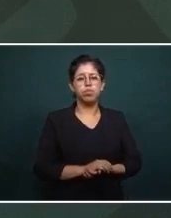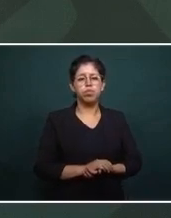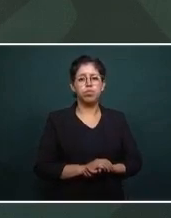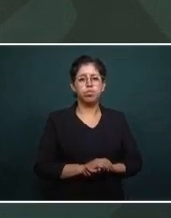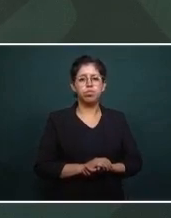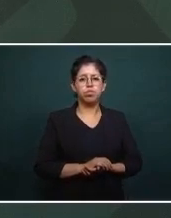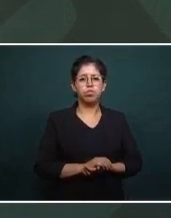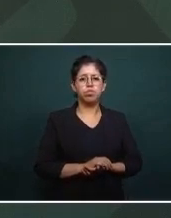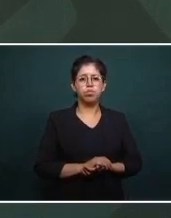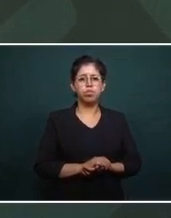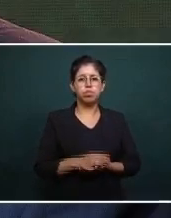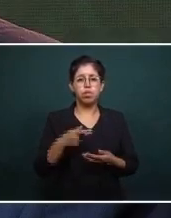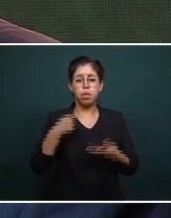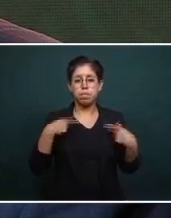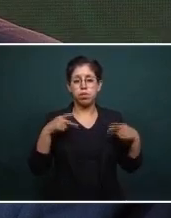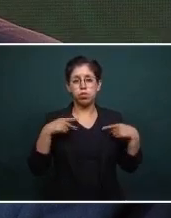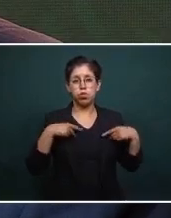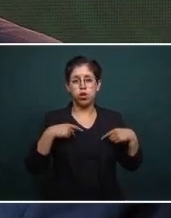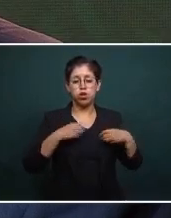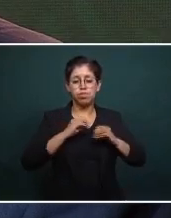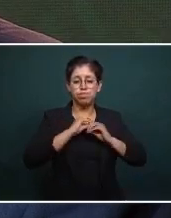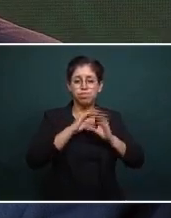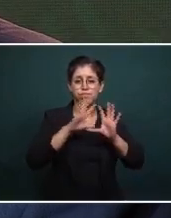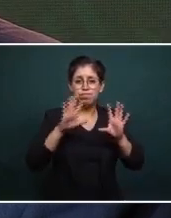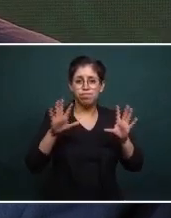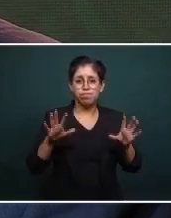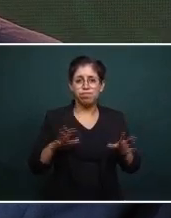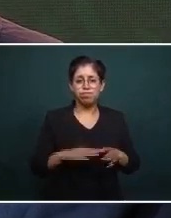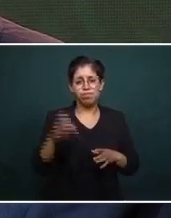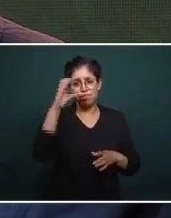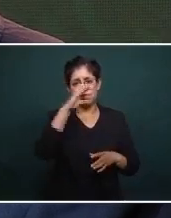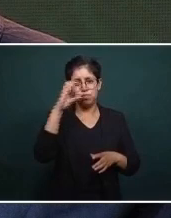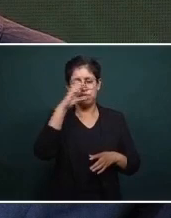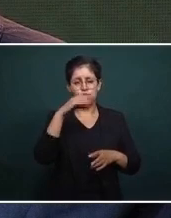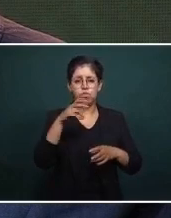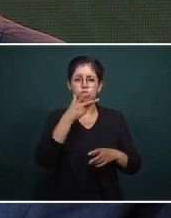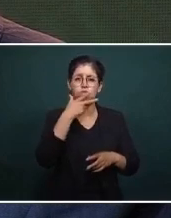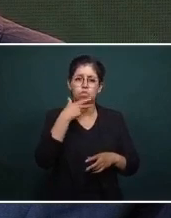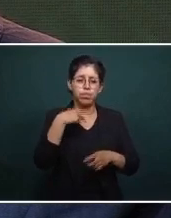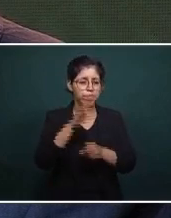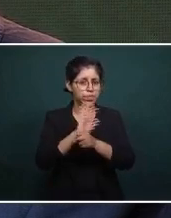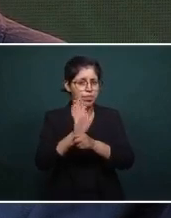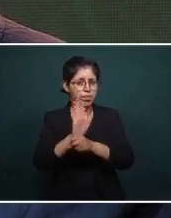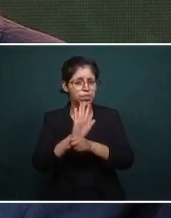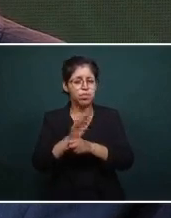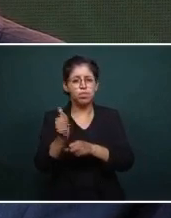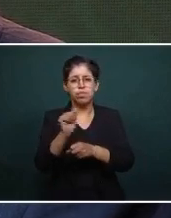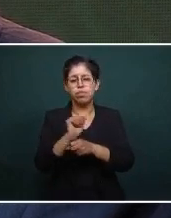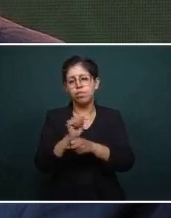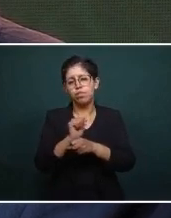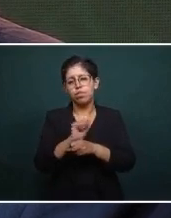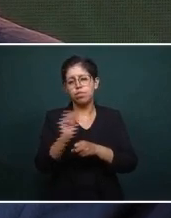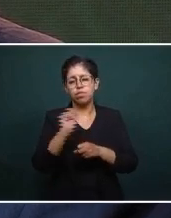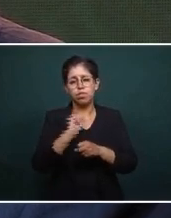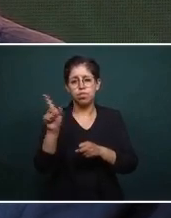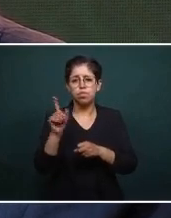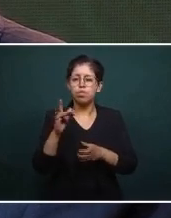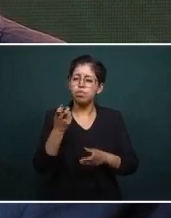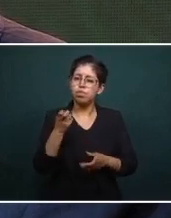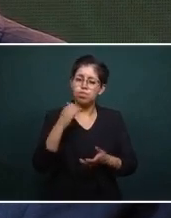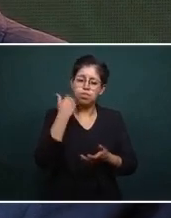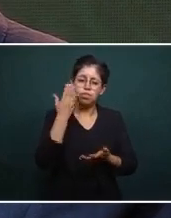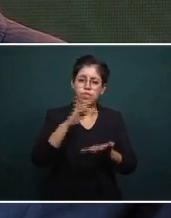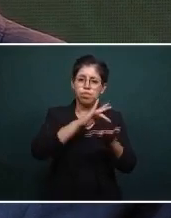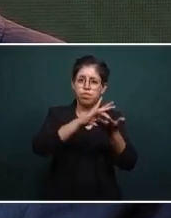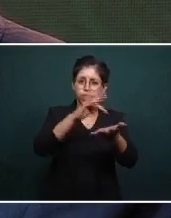promotores culturales, a cineastas, lo vamos a seguir haciendo. Es parte de